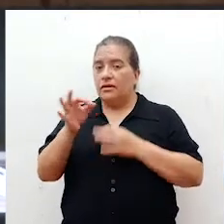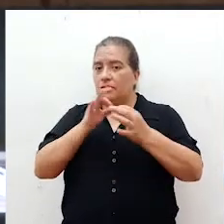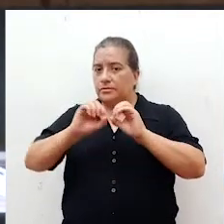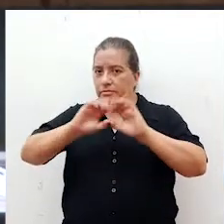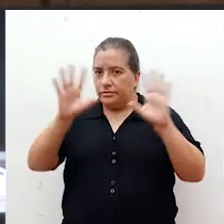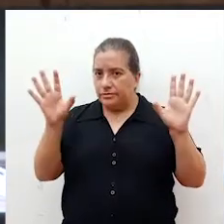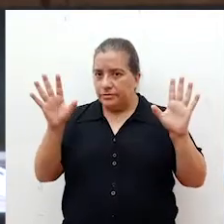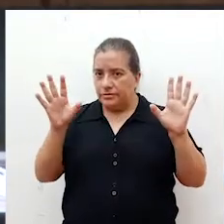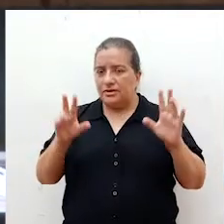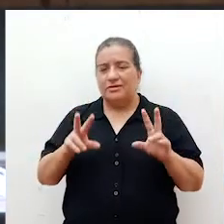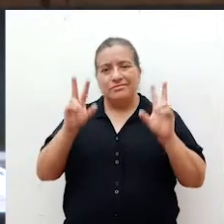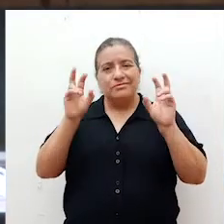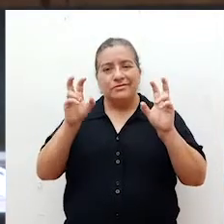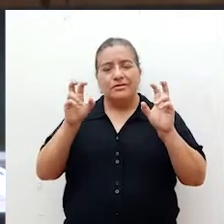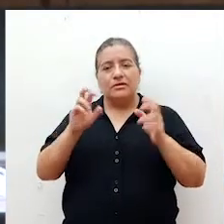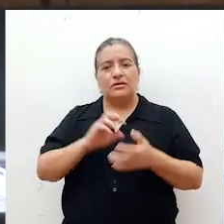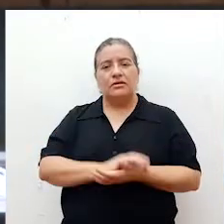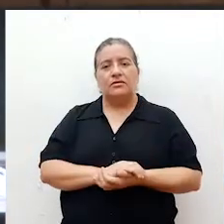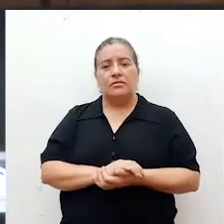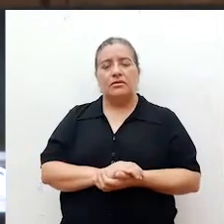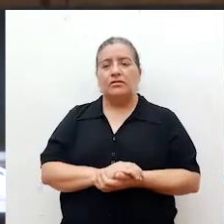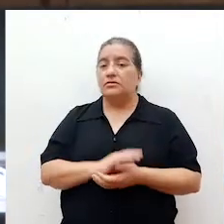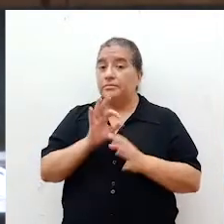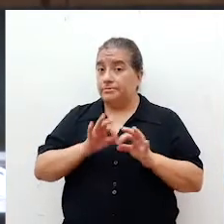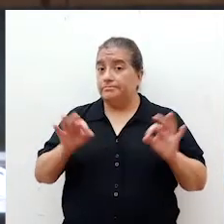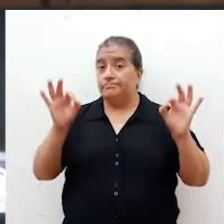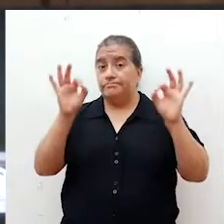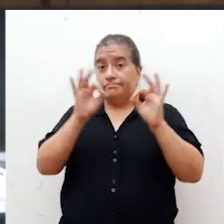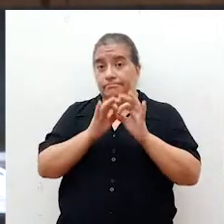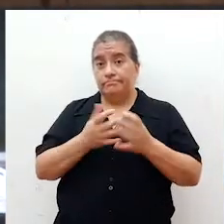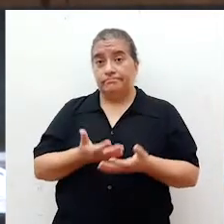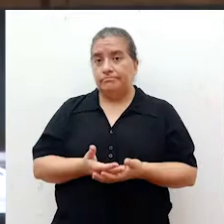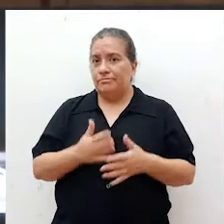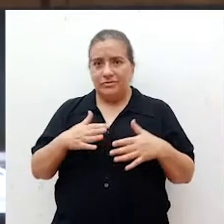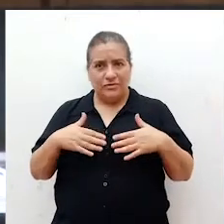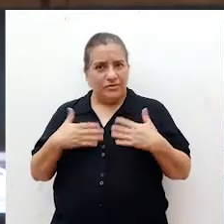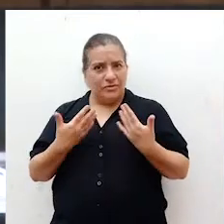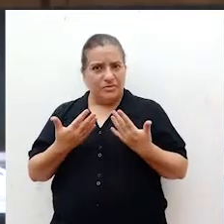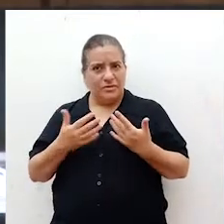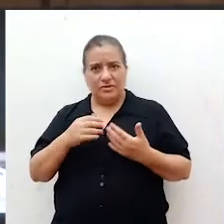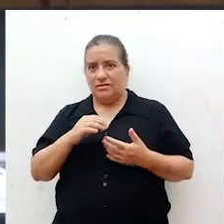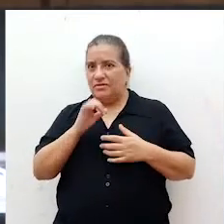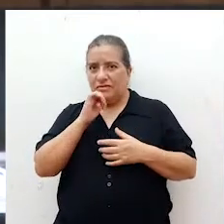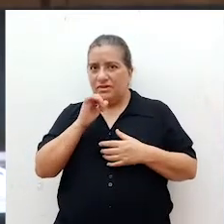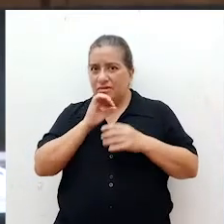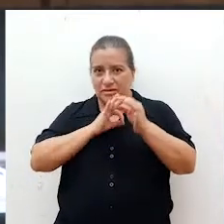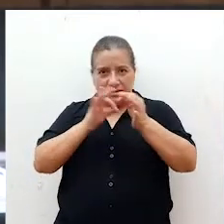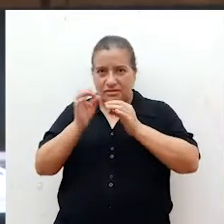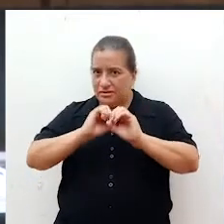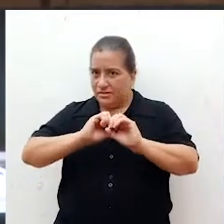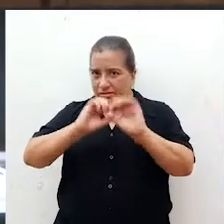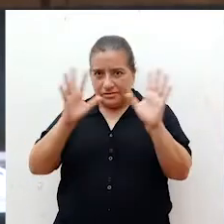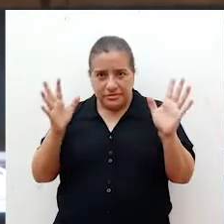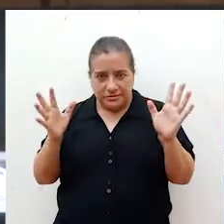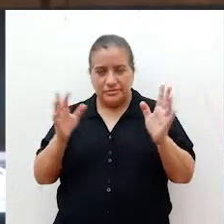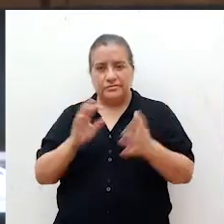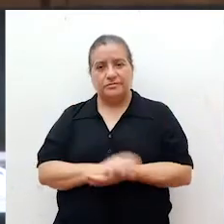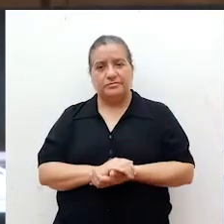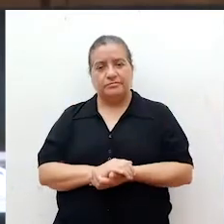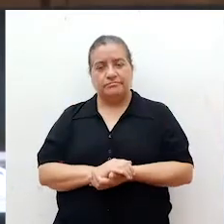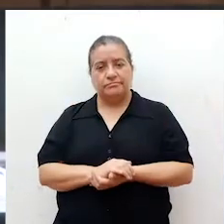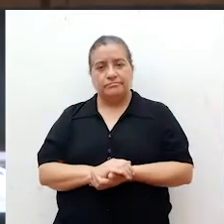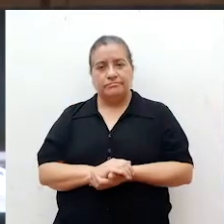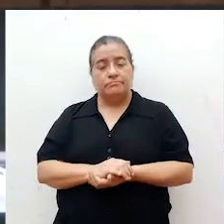La falta de transparencia es uno de los temas claves. No puede haber